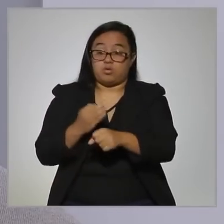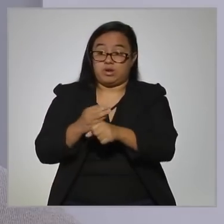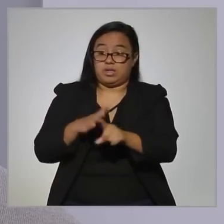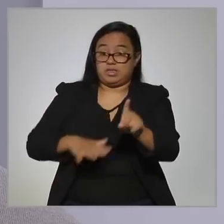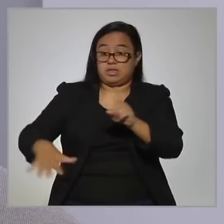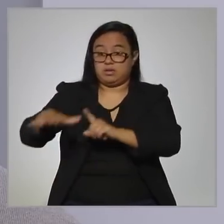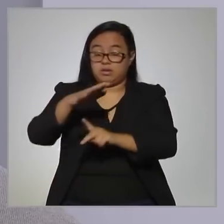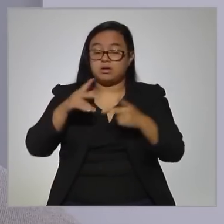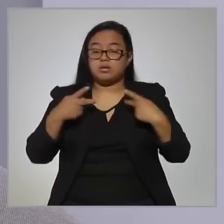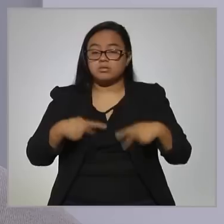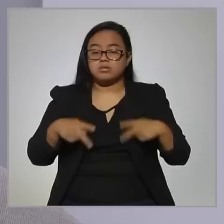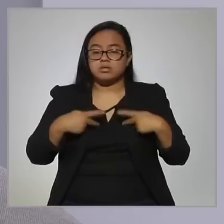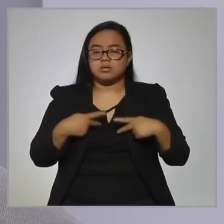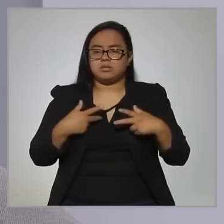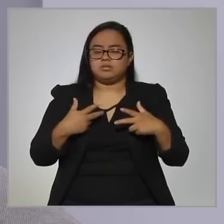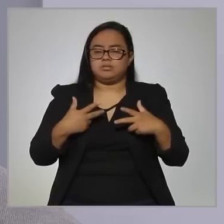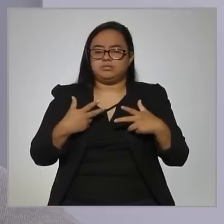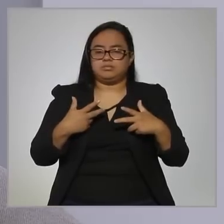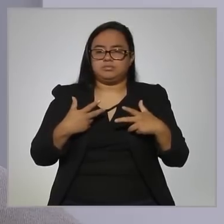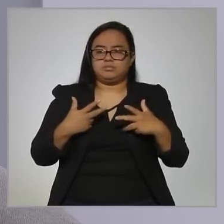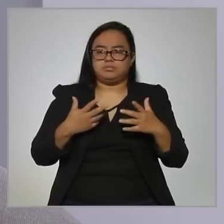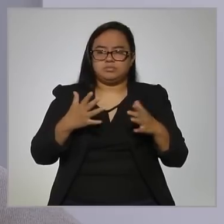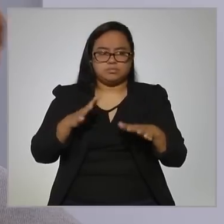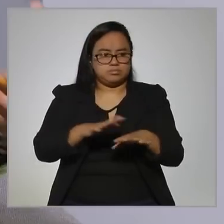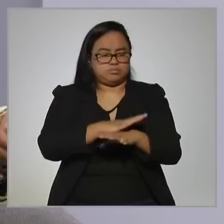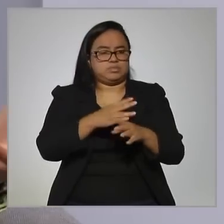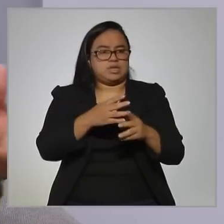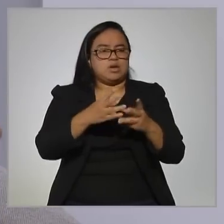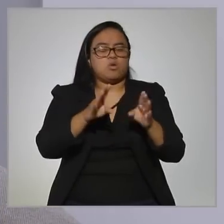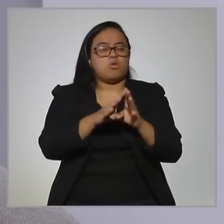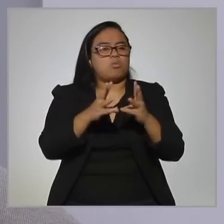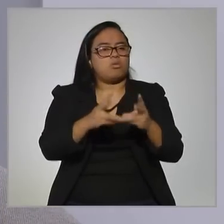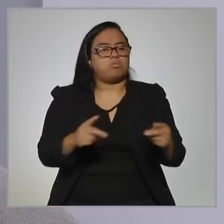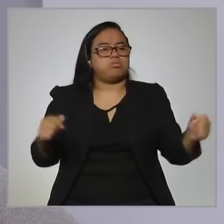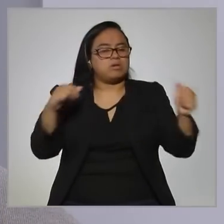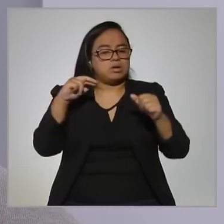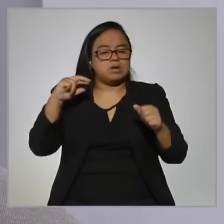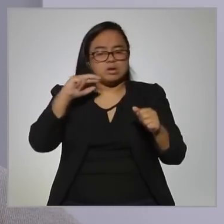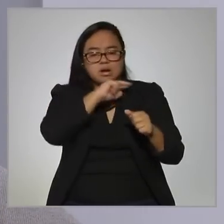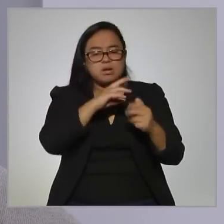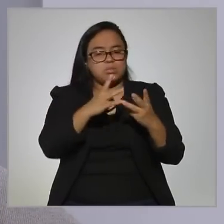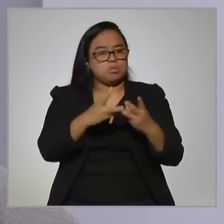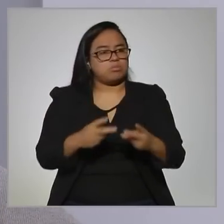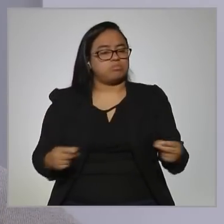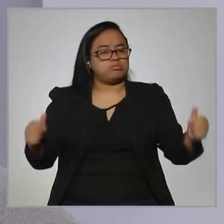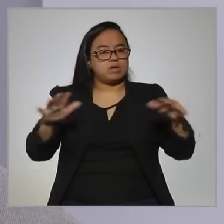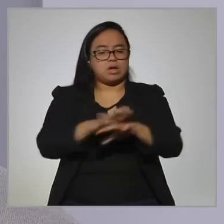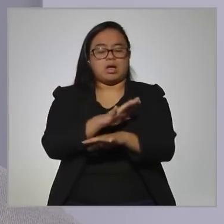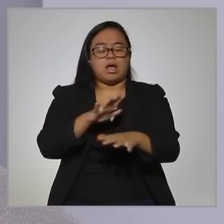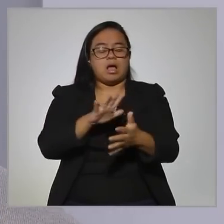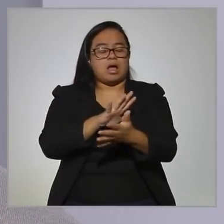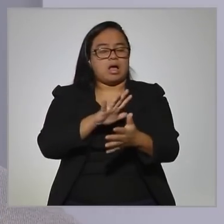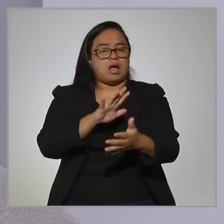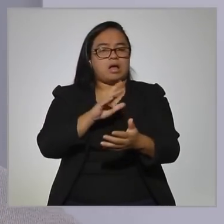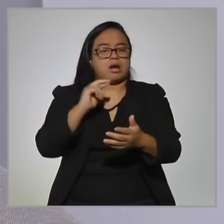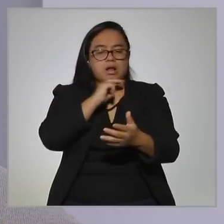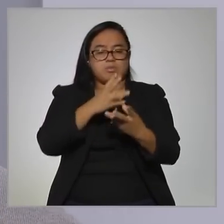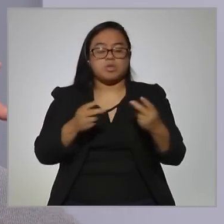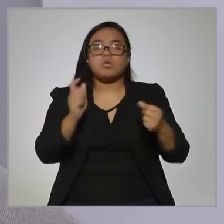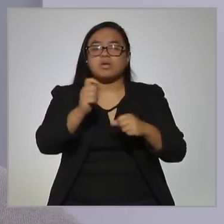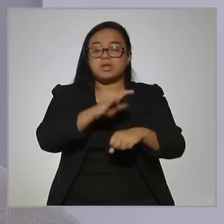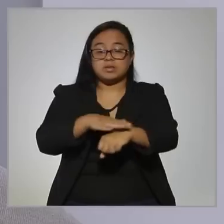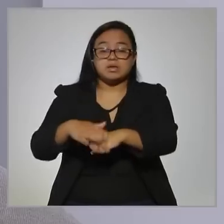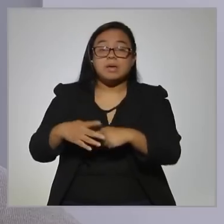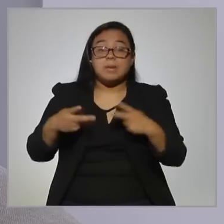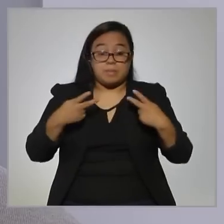ligadas o leídas a los fluidos, ¿no? La dimensión líquida de la sociedad, que nos están permitiendo también advertir que en las